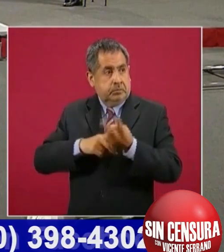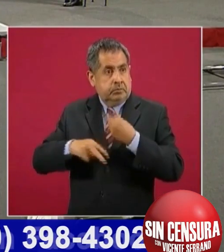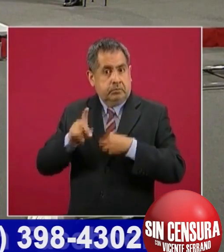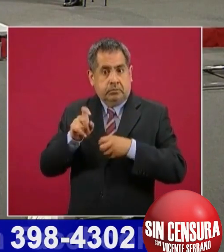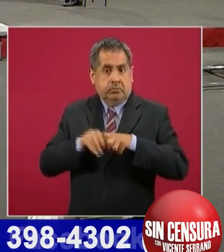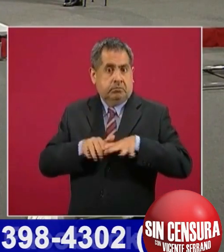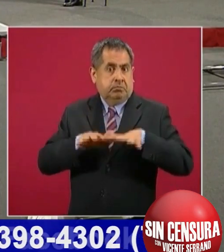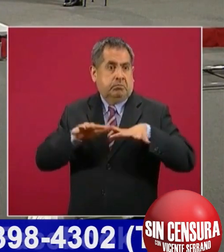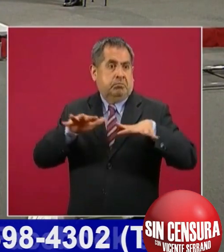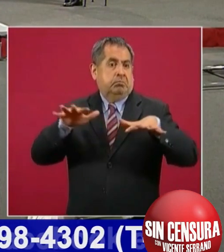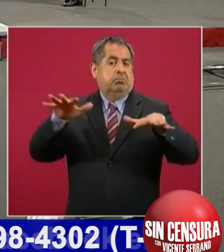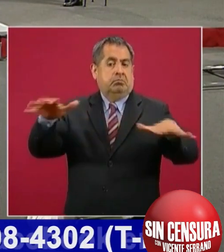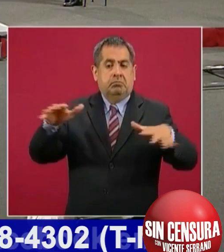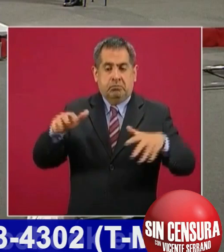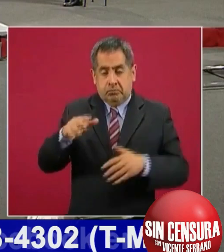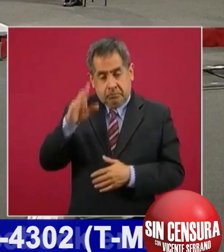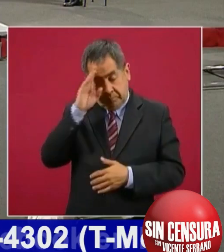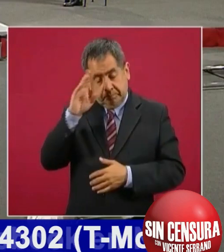de cauce.